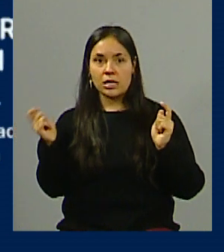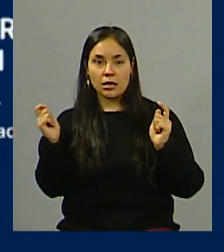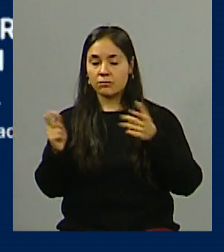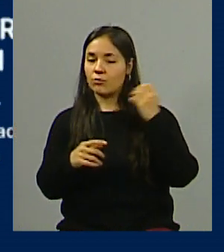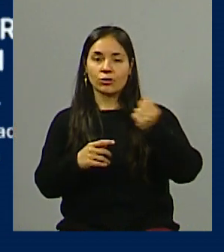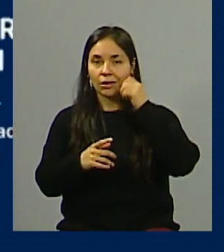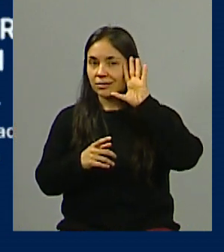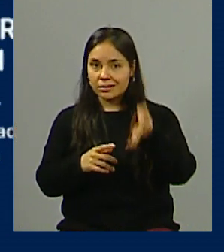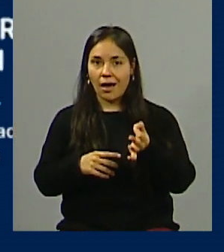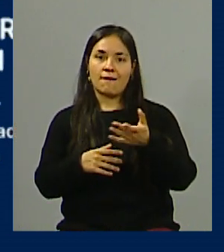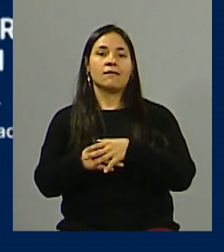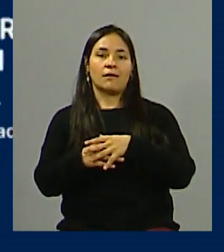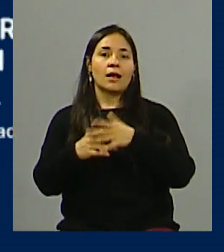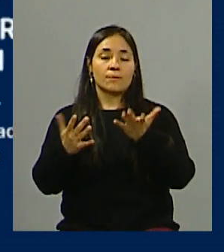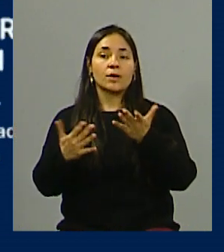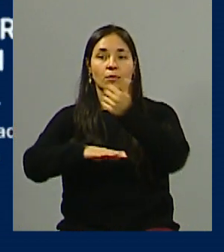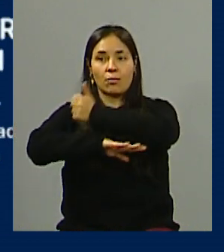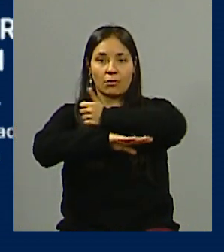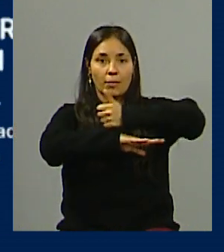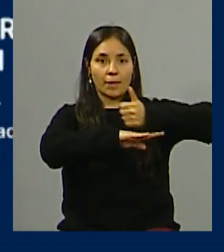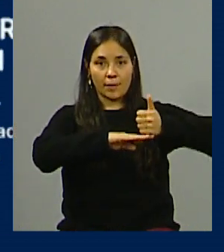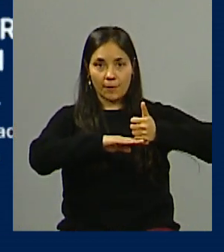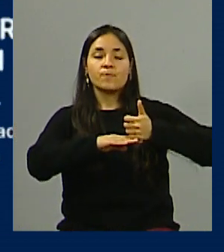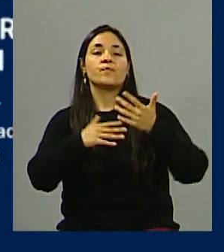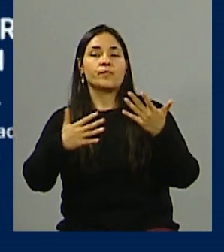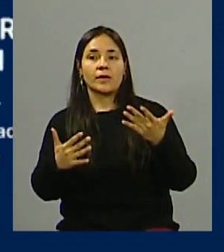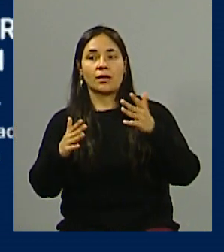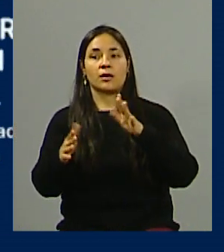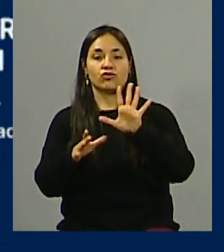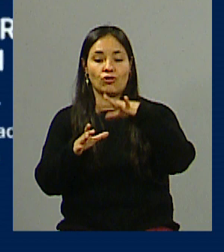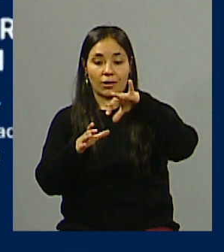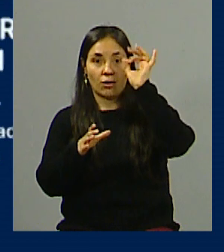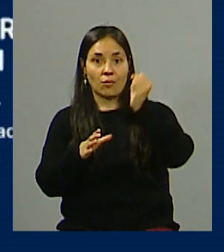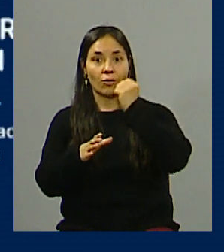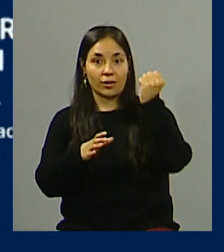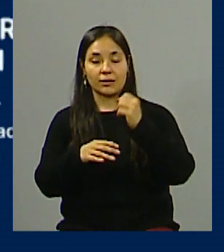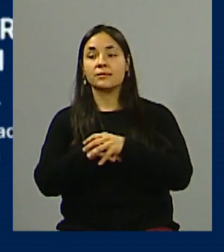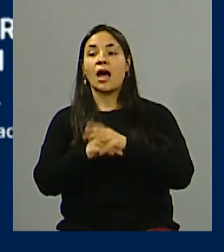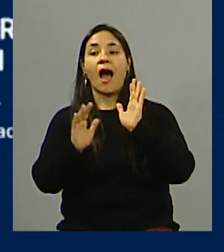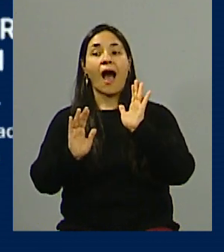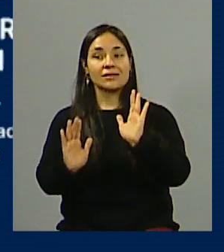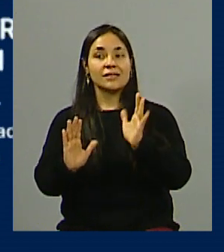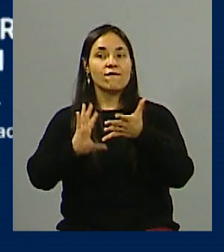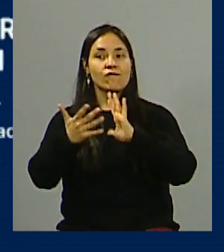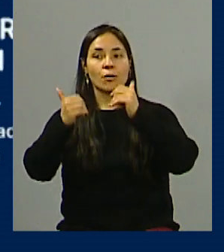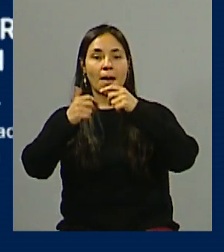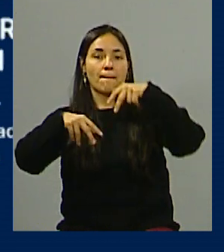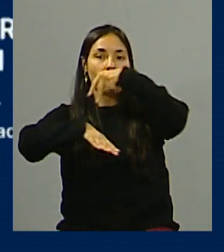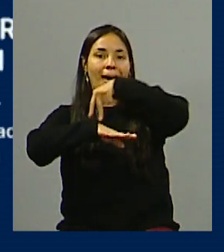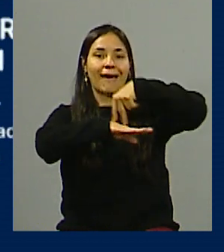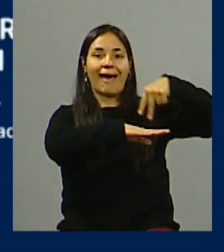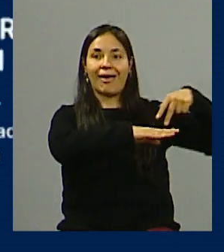ser, diría, para cada una de las fuerzas fundamental este sorteo. Este es el sorteo en el que van a estar acomodados, que los vamos a